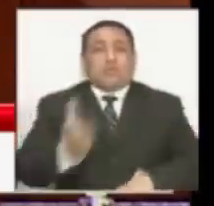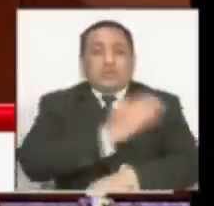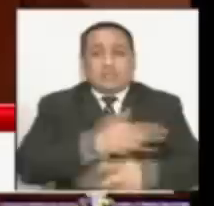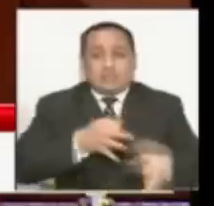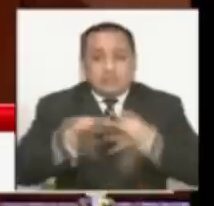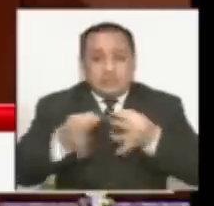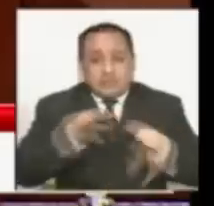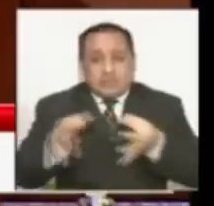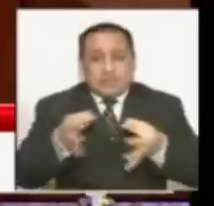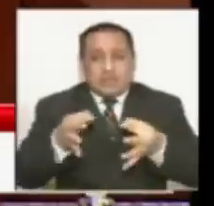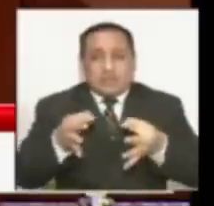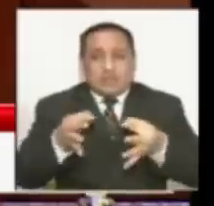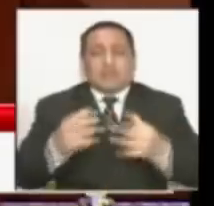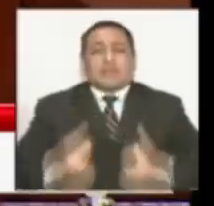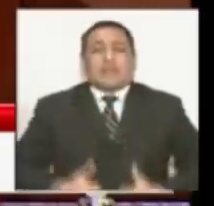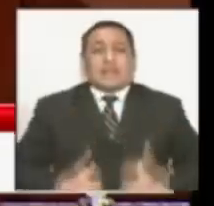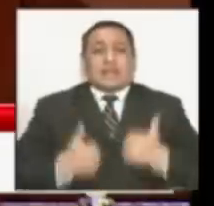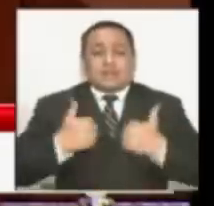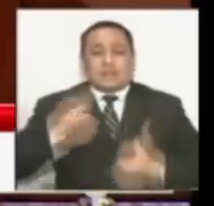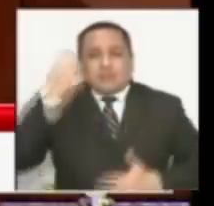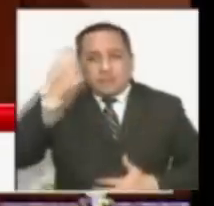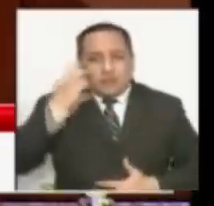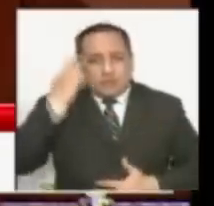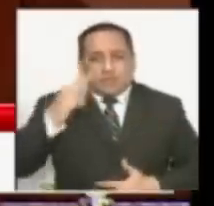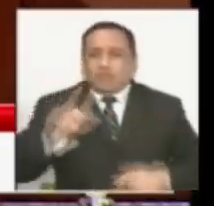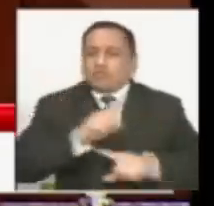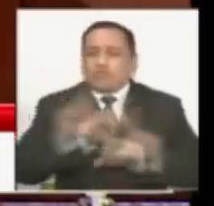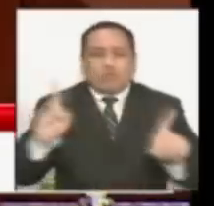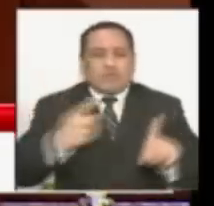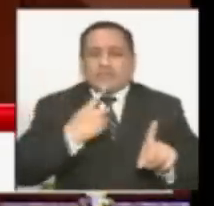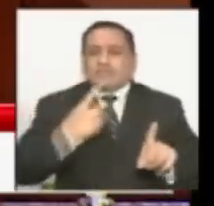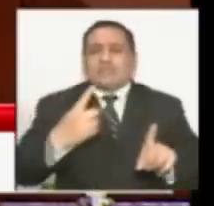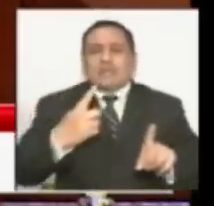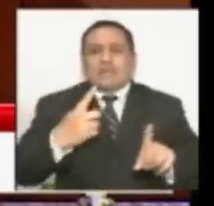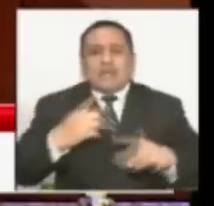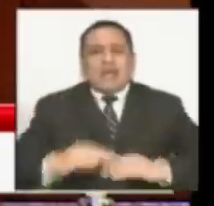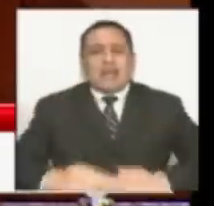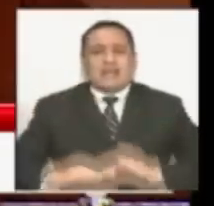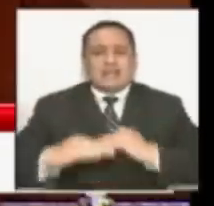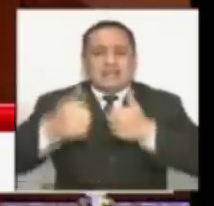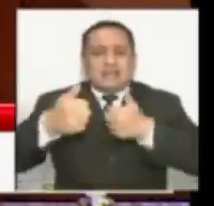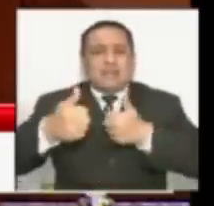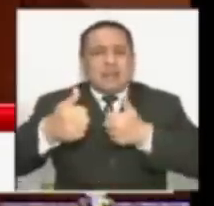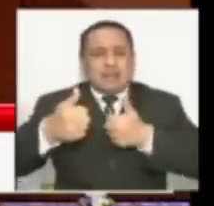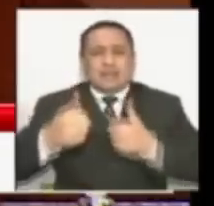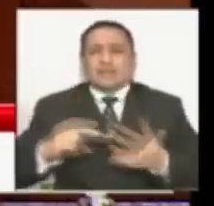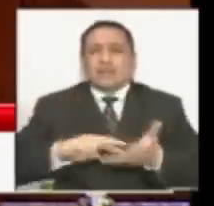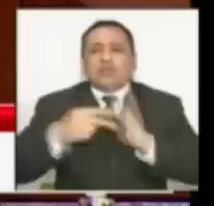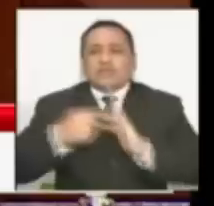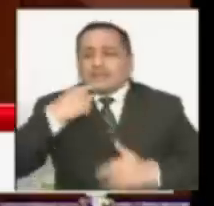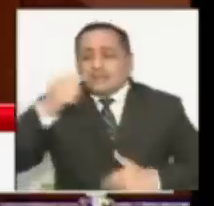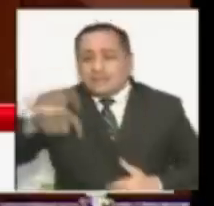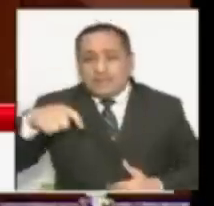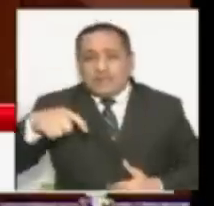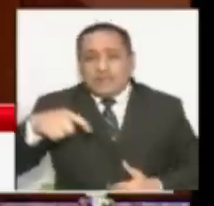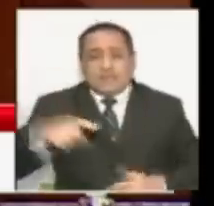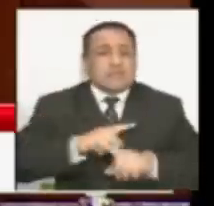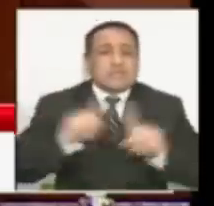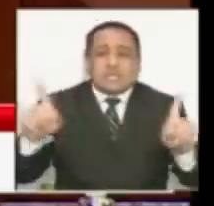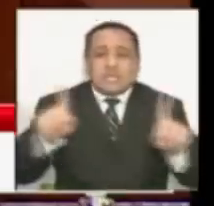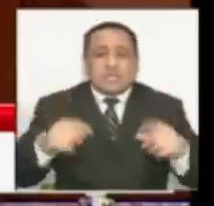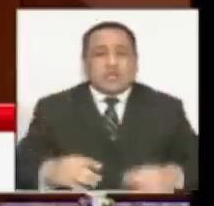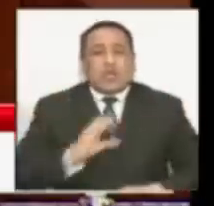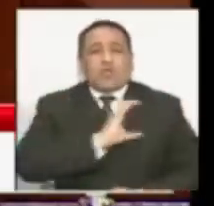unos momentos, que la clase política no ha estado a la altura de lo que se requiere ni se